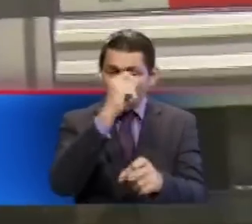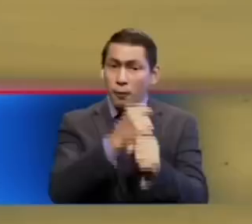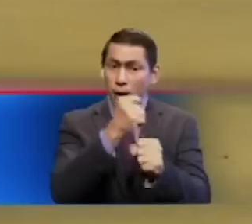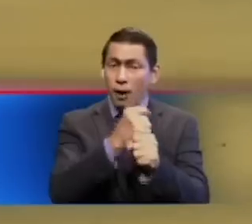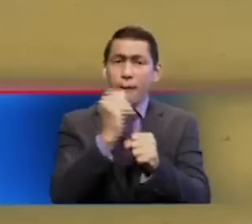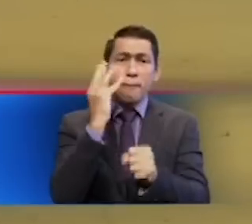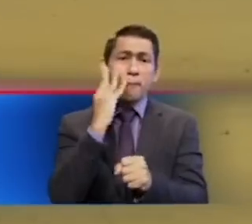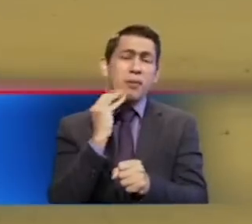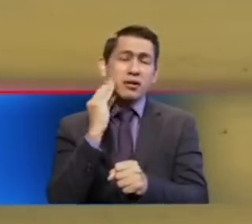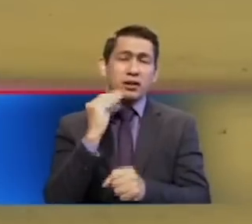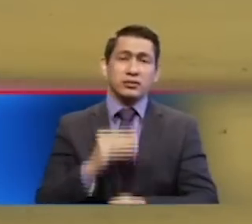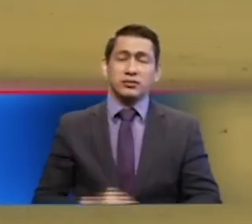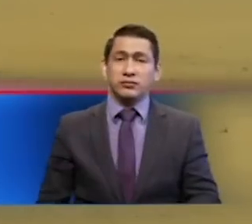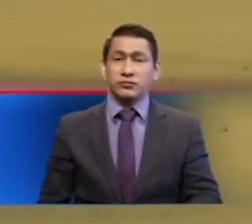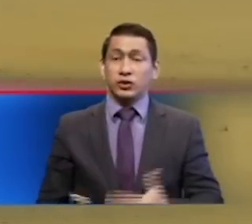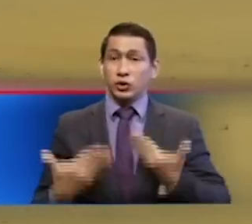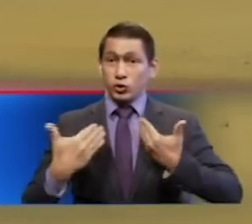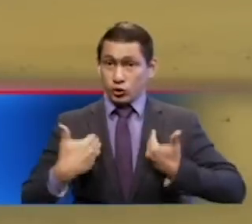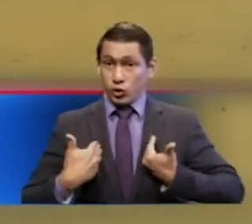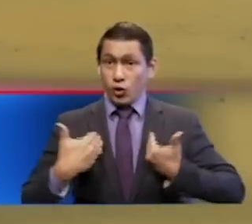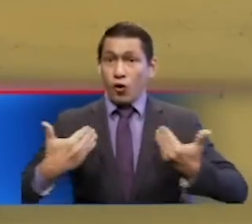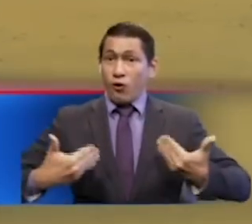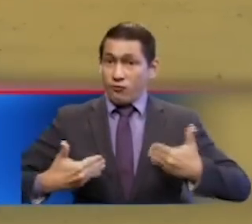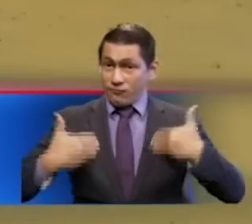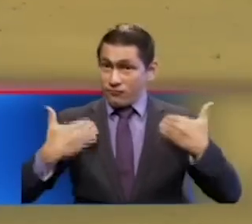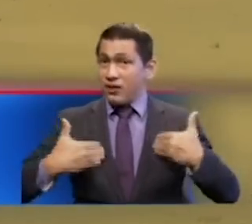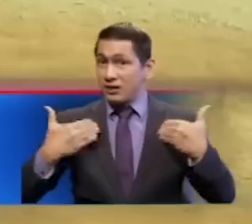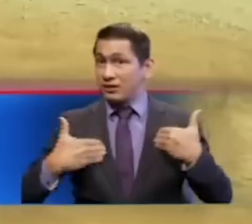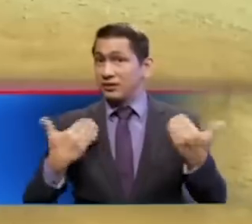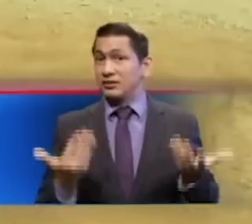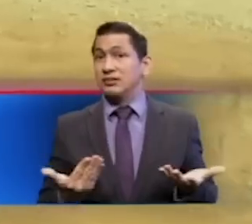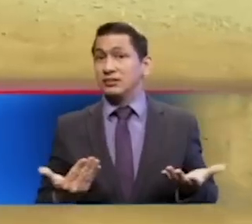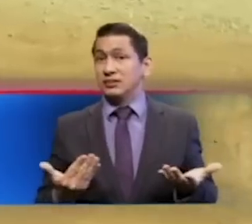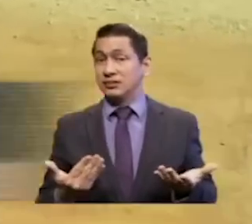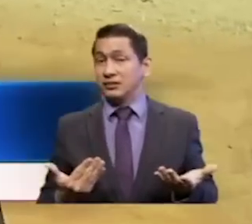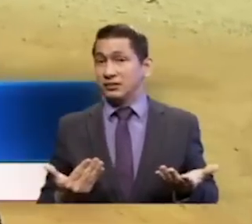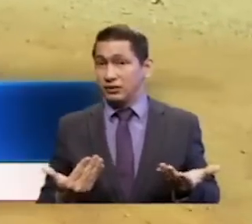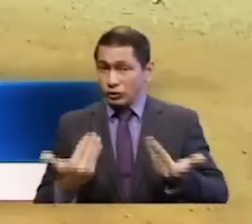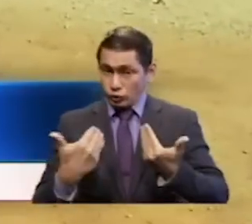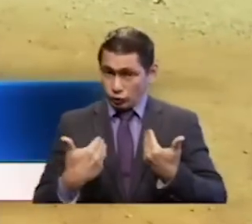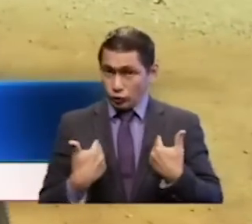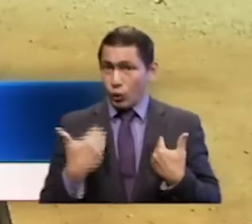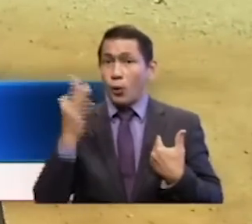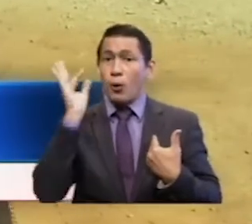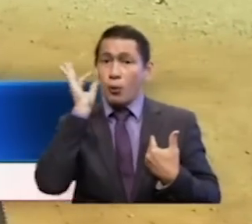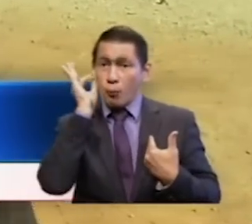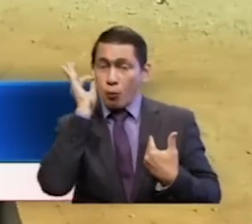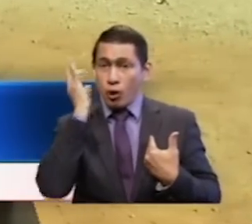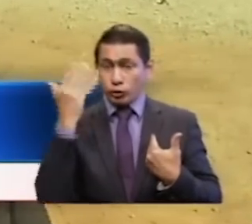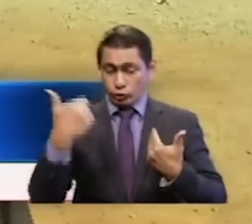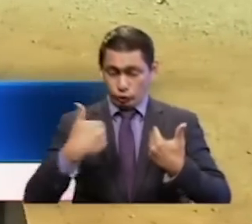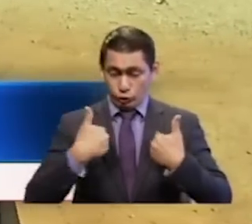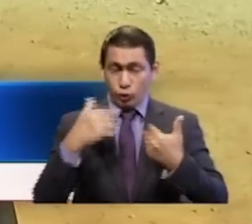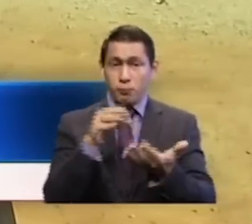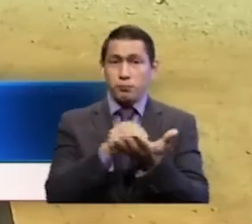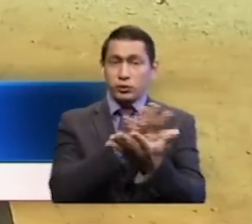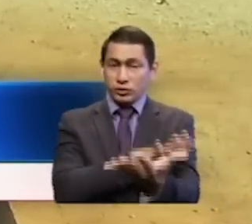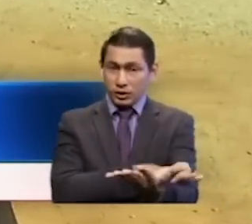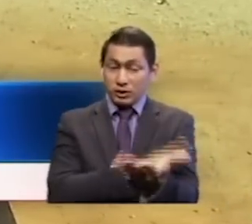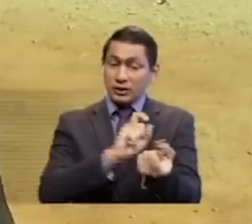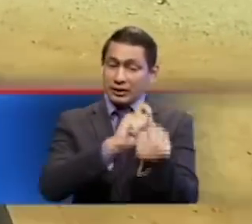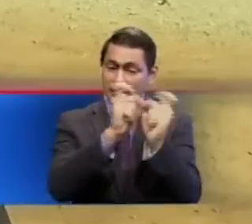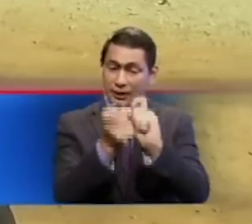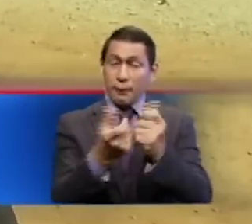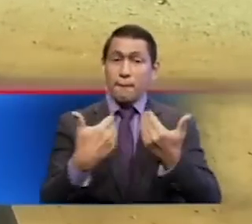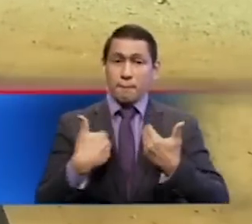Sí, feliz, con empoderamiento de mujeres, porque este proyecto nos ha cambiado la vida a todas nosotras.